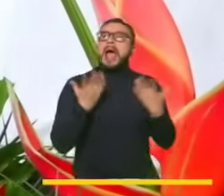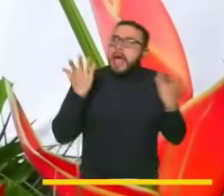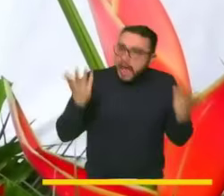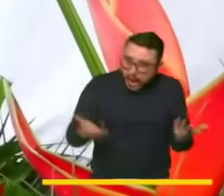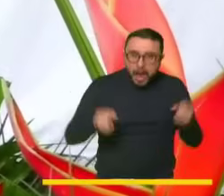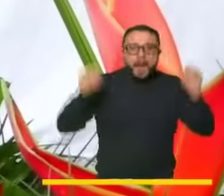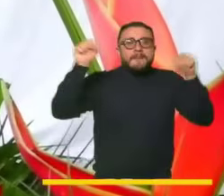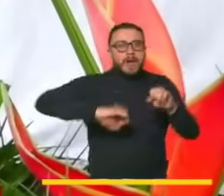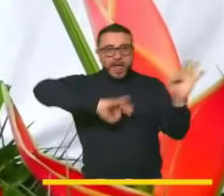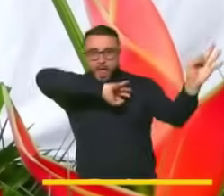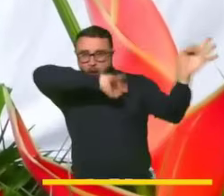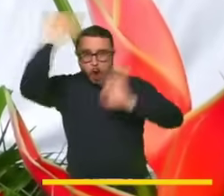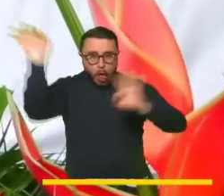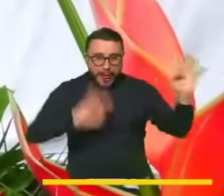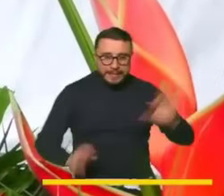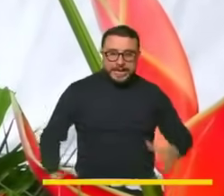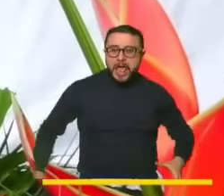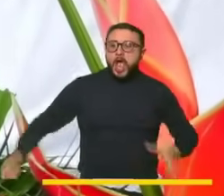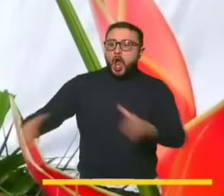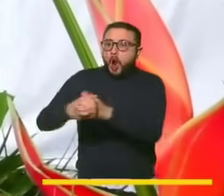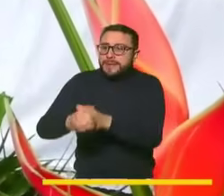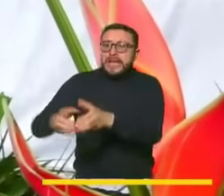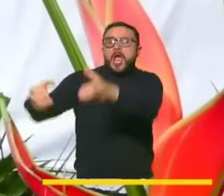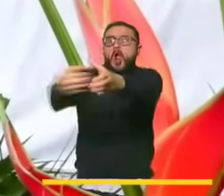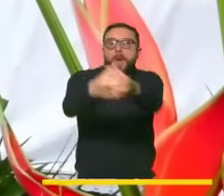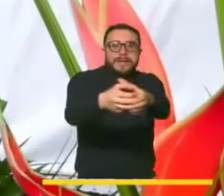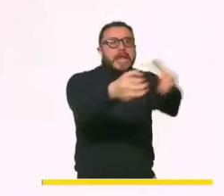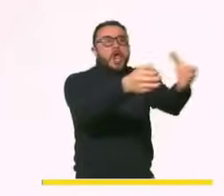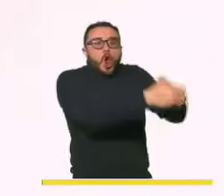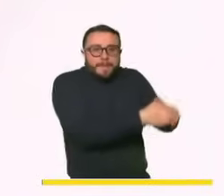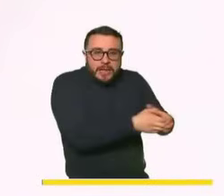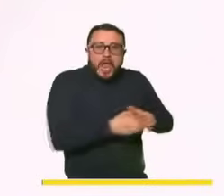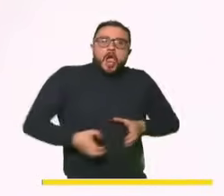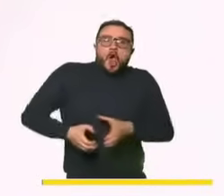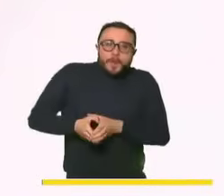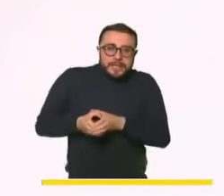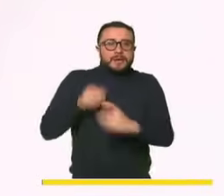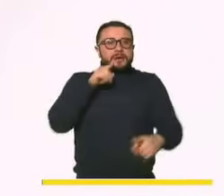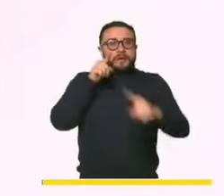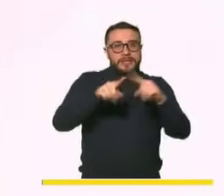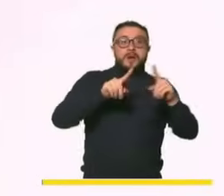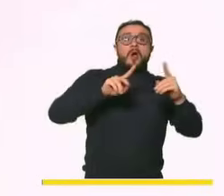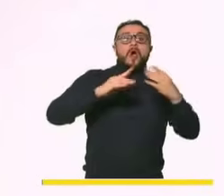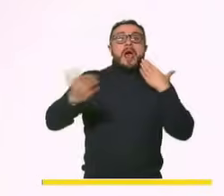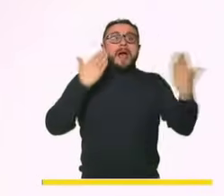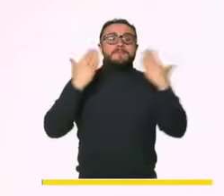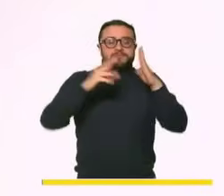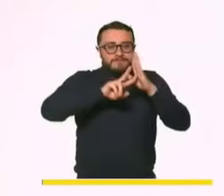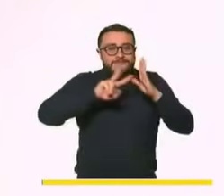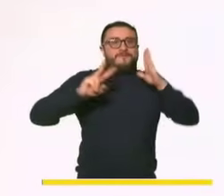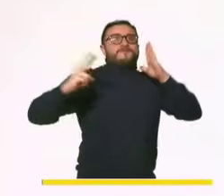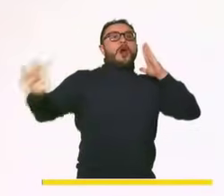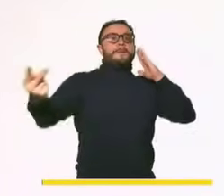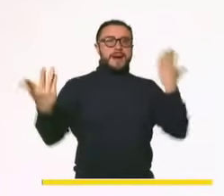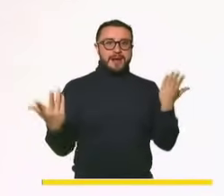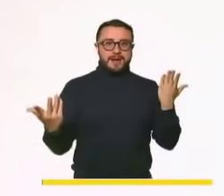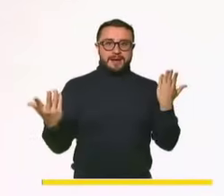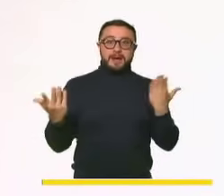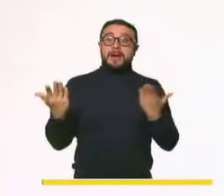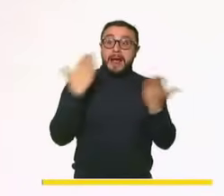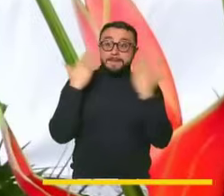Organizarse en comités por la reforma agraria, comités campesinos que